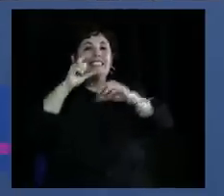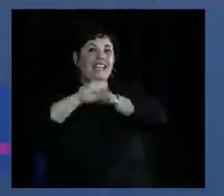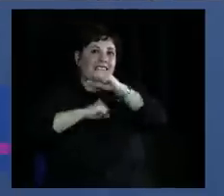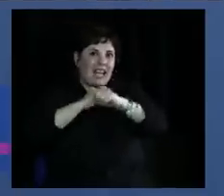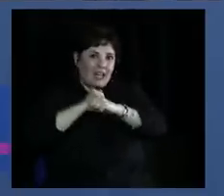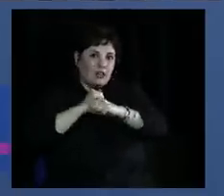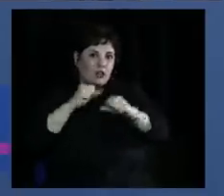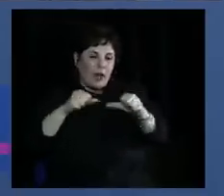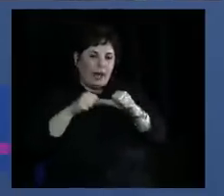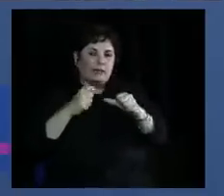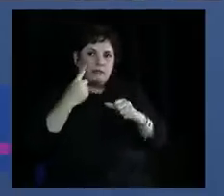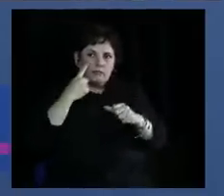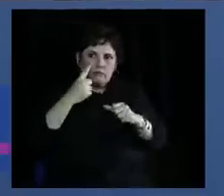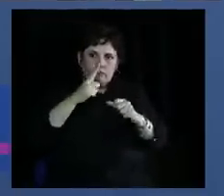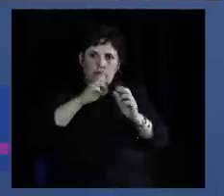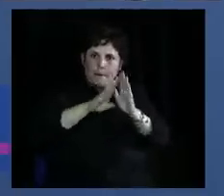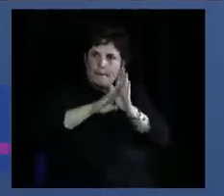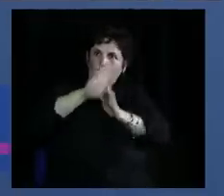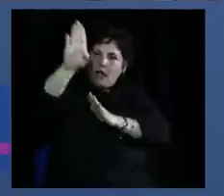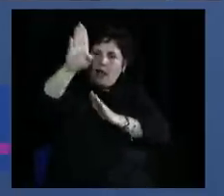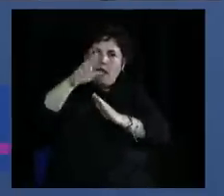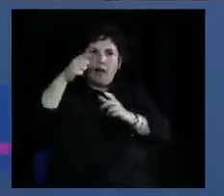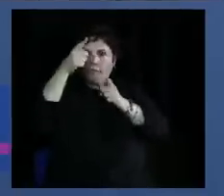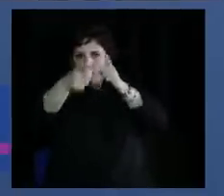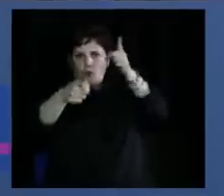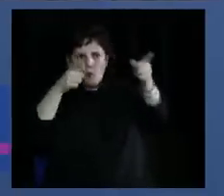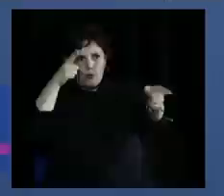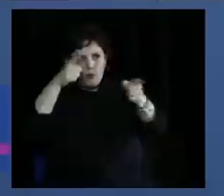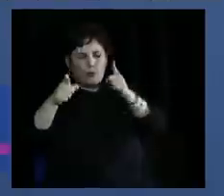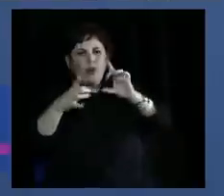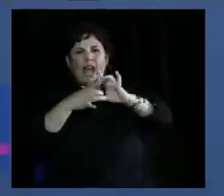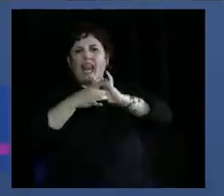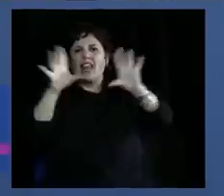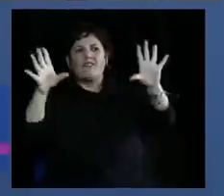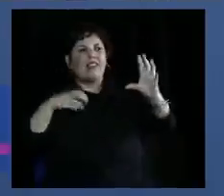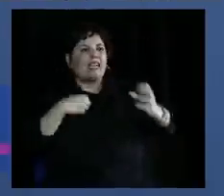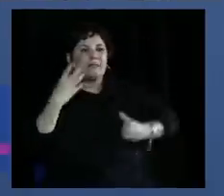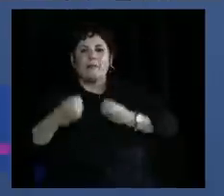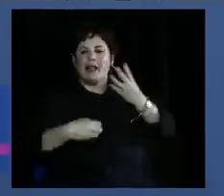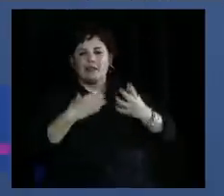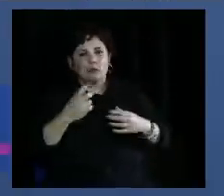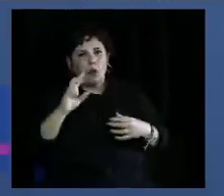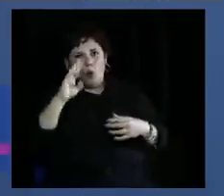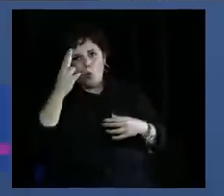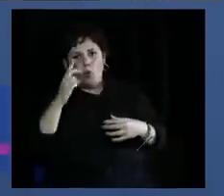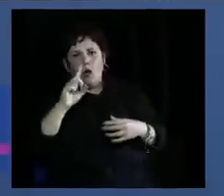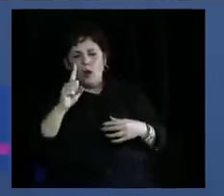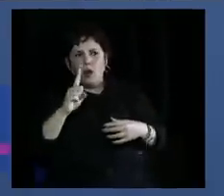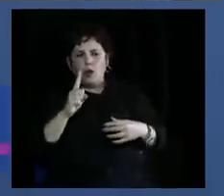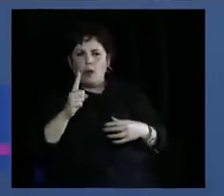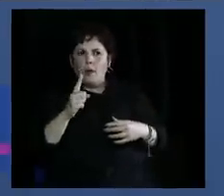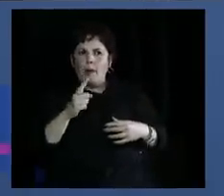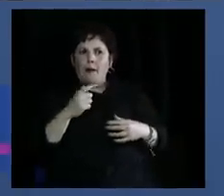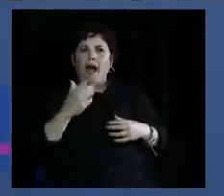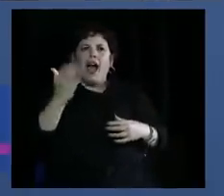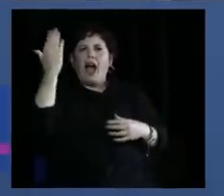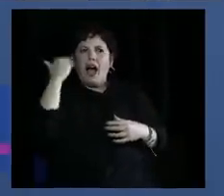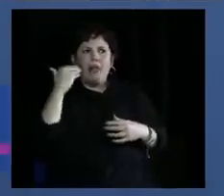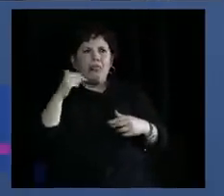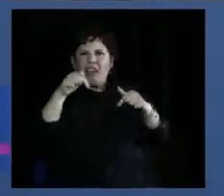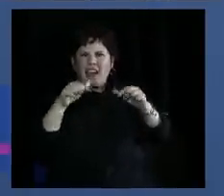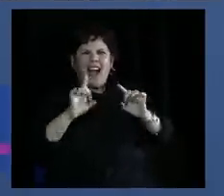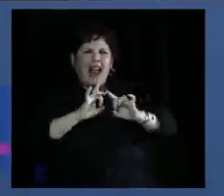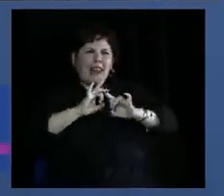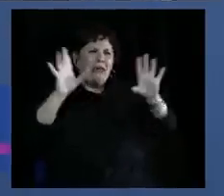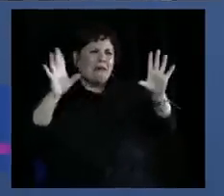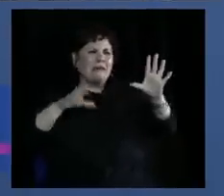un crecimiento de ataques a la libertad de expresión, que Uruguay siempre se vio como una especie de paraíso de libertad de